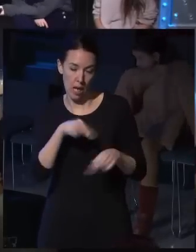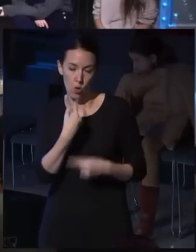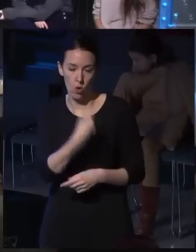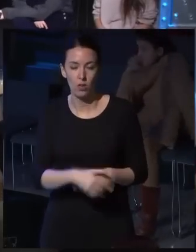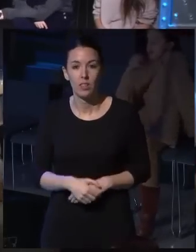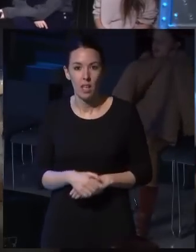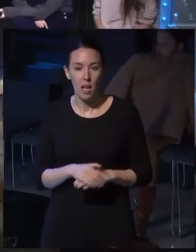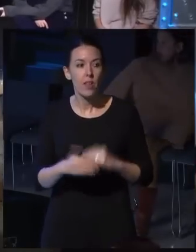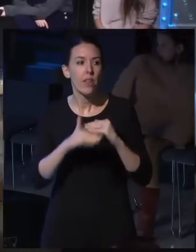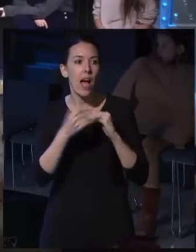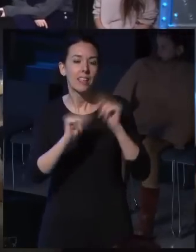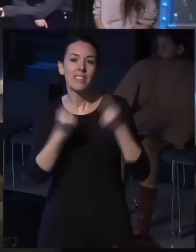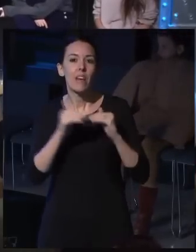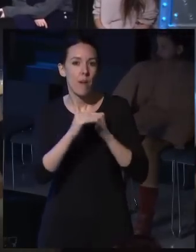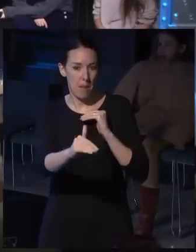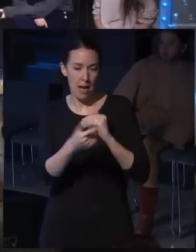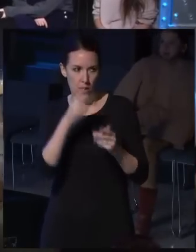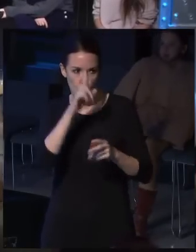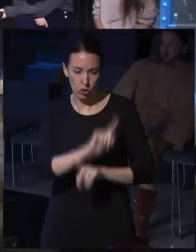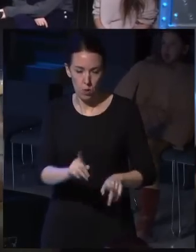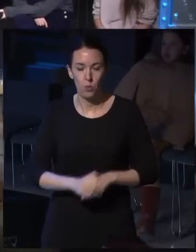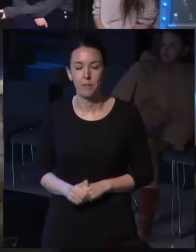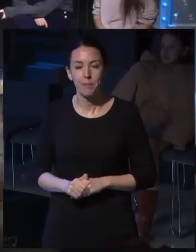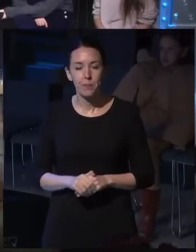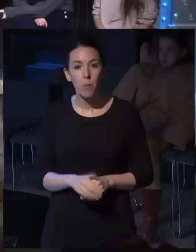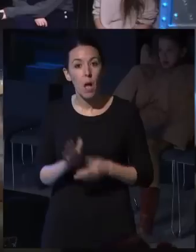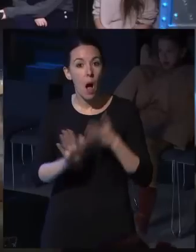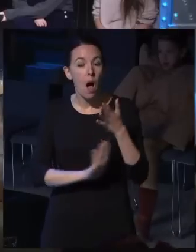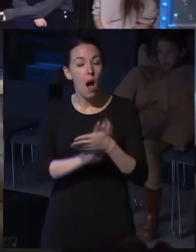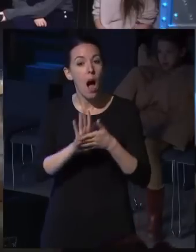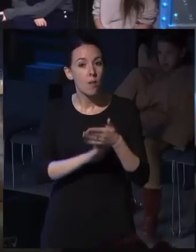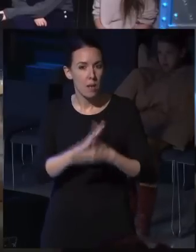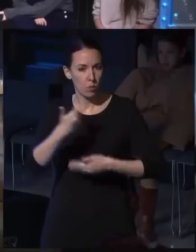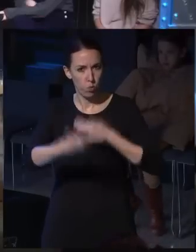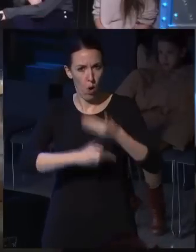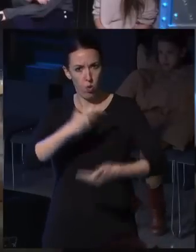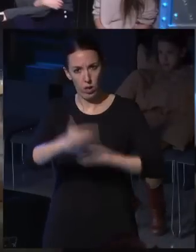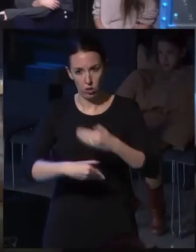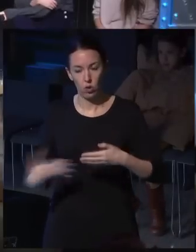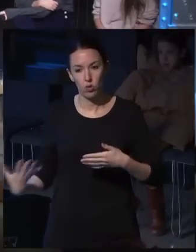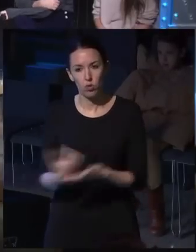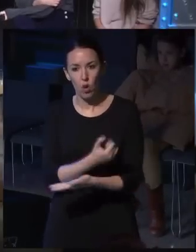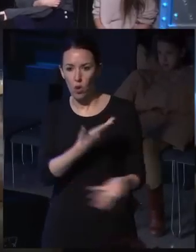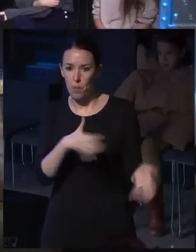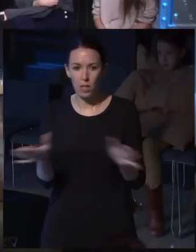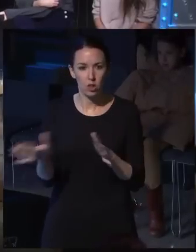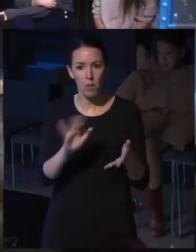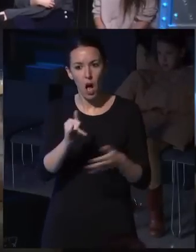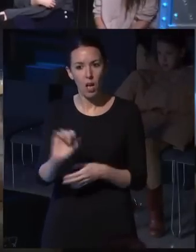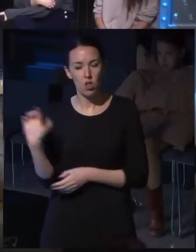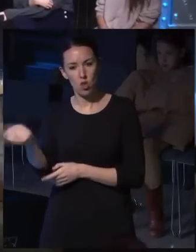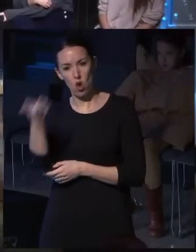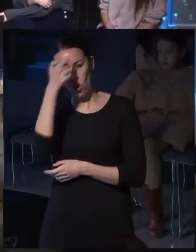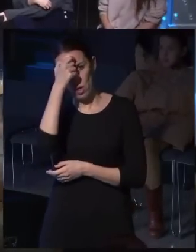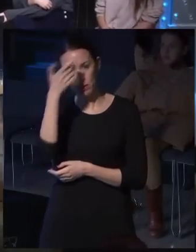Te da la tarifa plana, no te preocupes. Ah, vale. Hablamos de ese proceso y yo creo que más o menos todos tenemos... el concepto